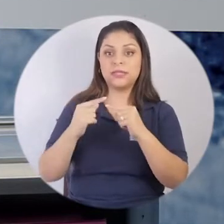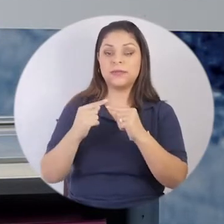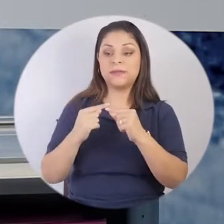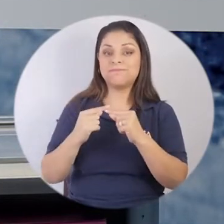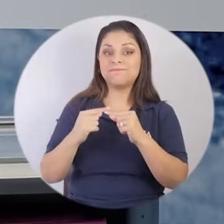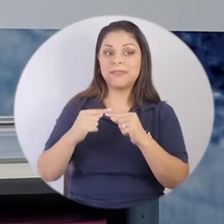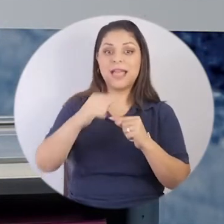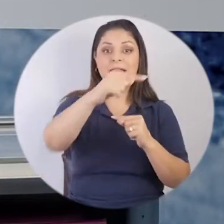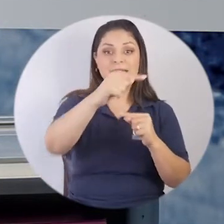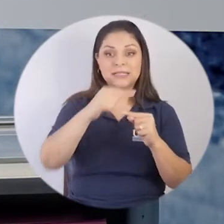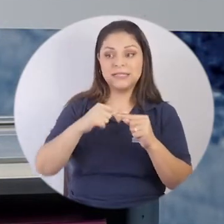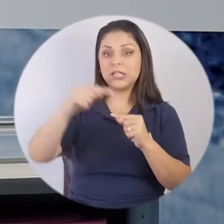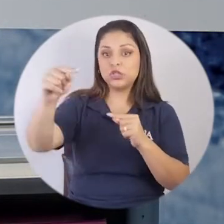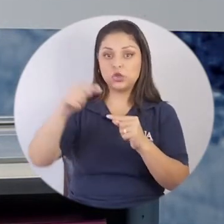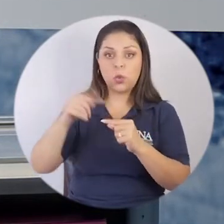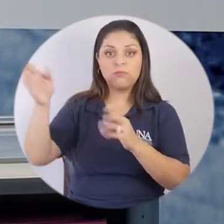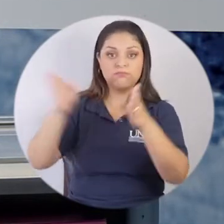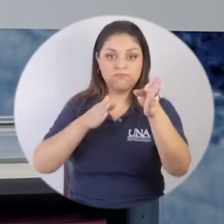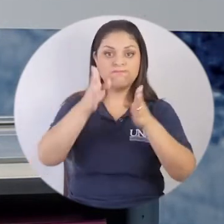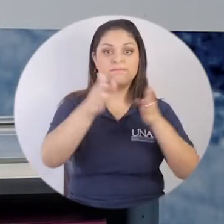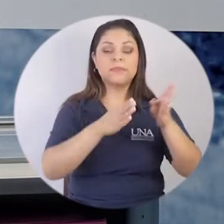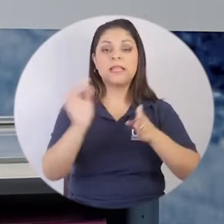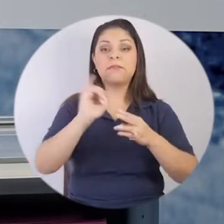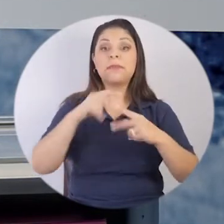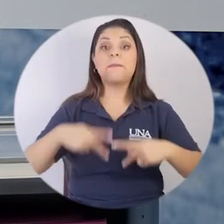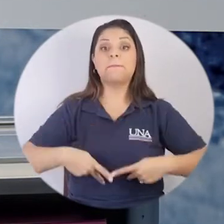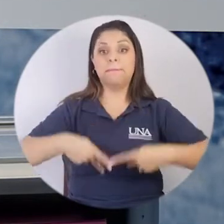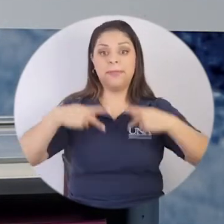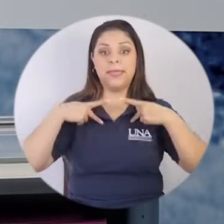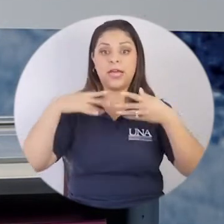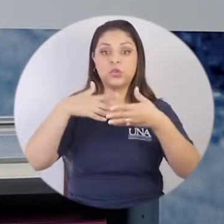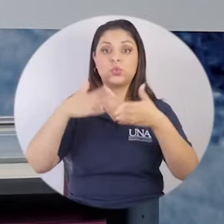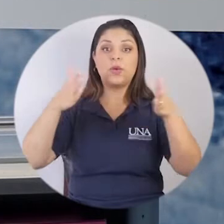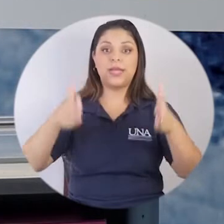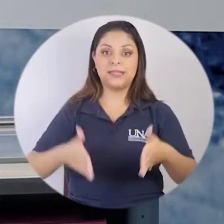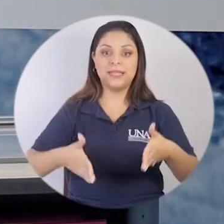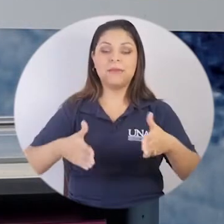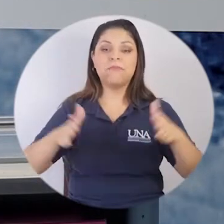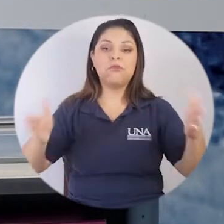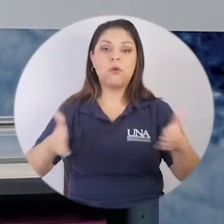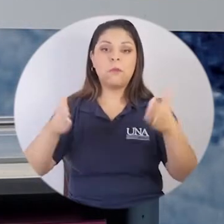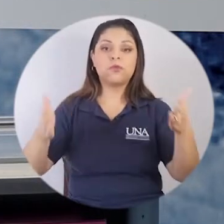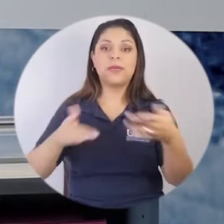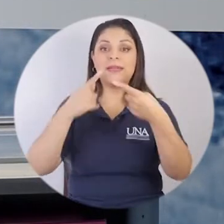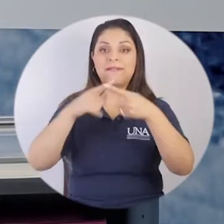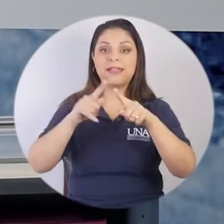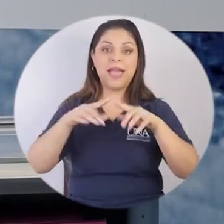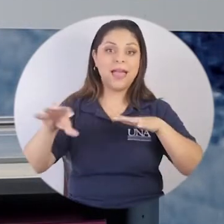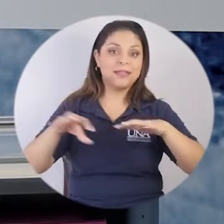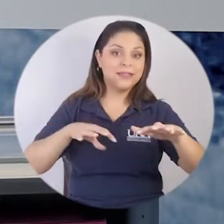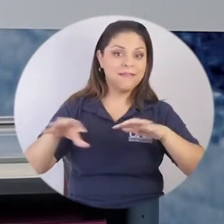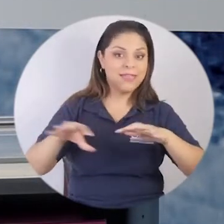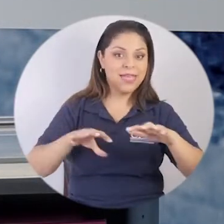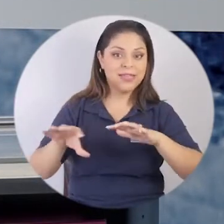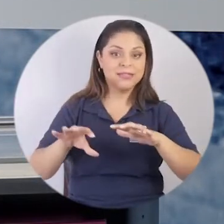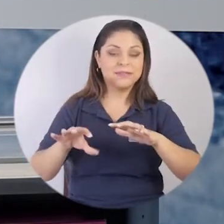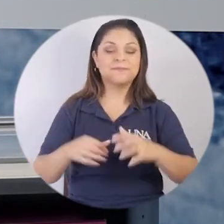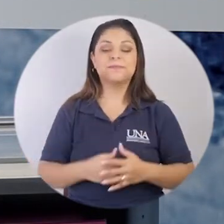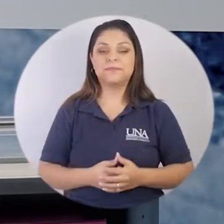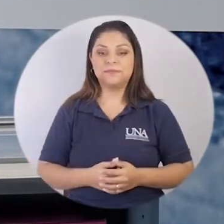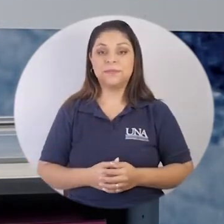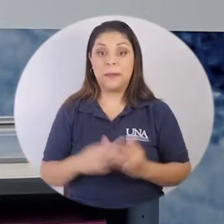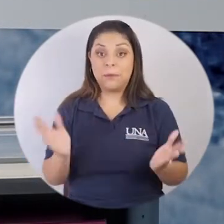de extensión, ¿verdad? Y de la misma Vicerrectoría de Vida Estudiantil, ¿verdad? Que promocionan diferentes actividades dirigidas a la población estudiantil, ¿verdad?